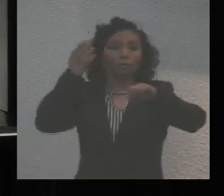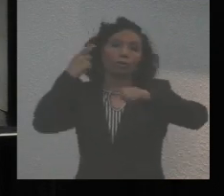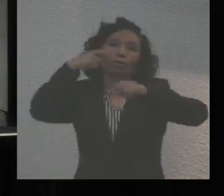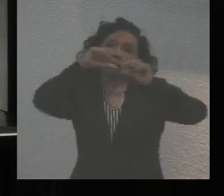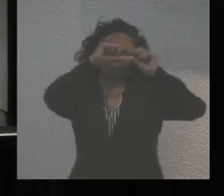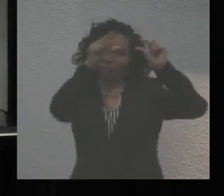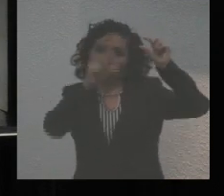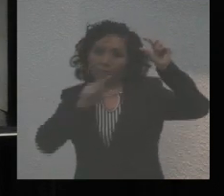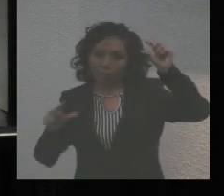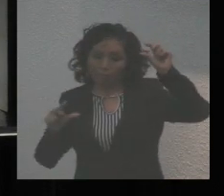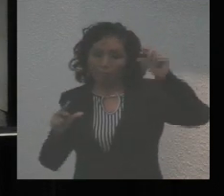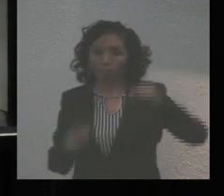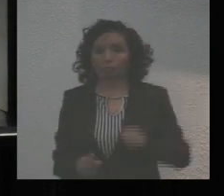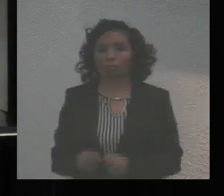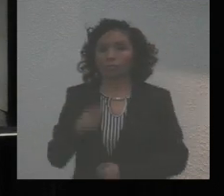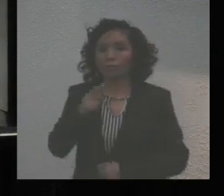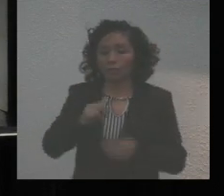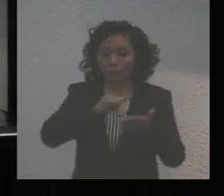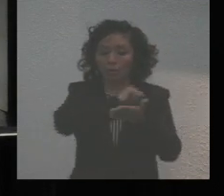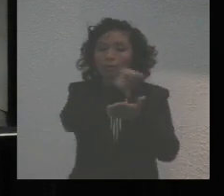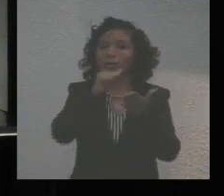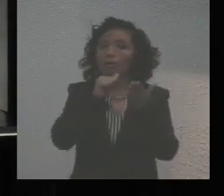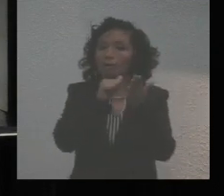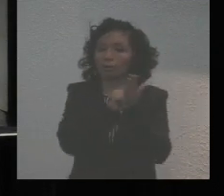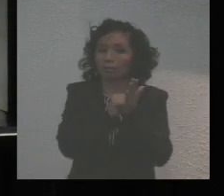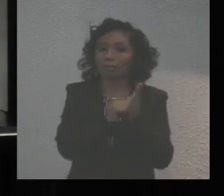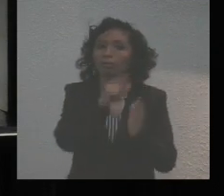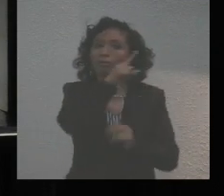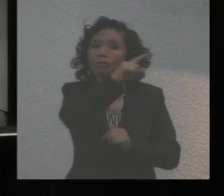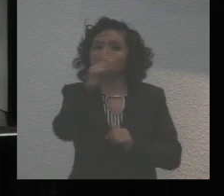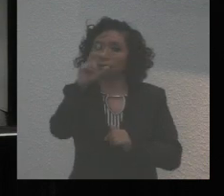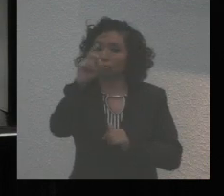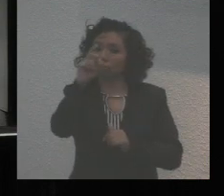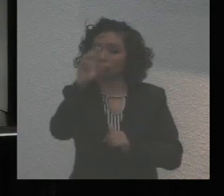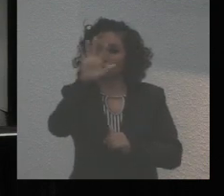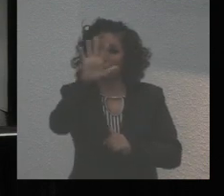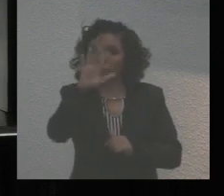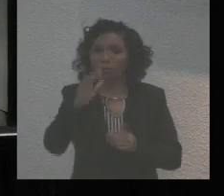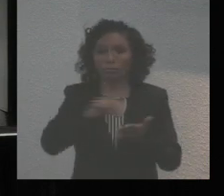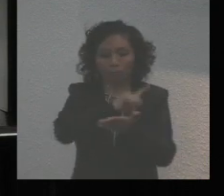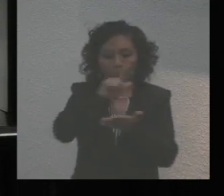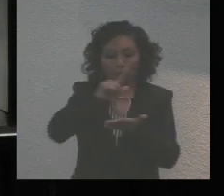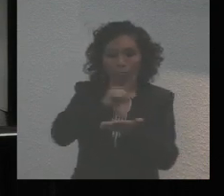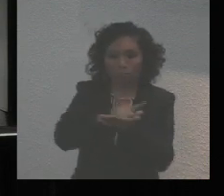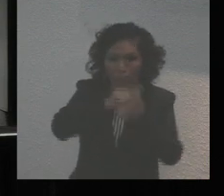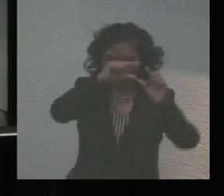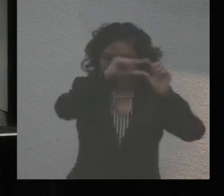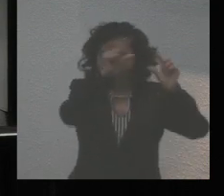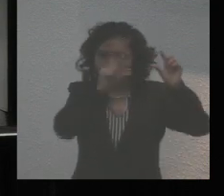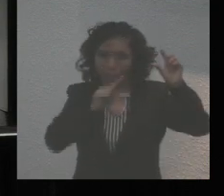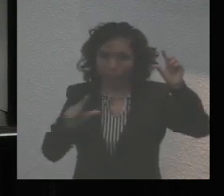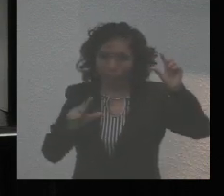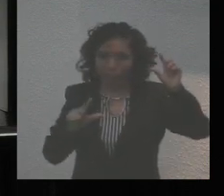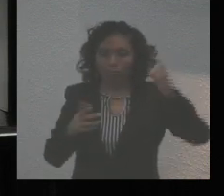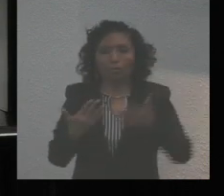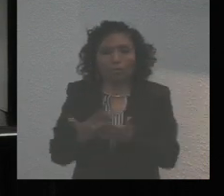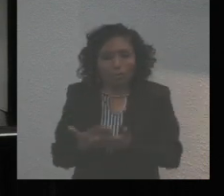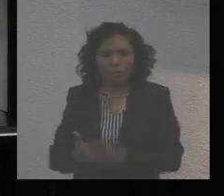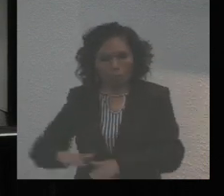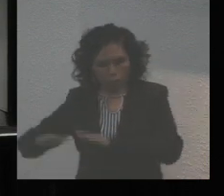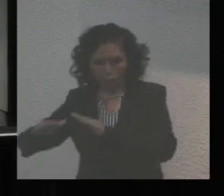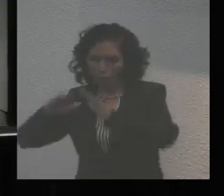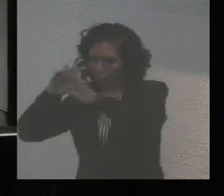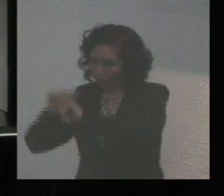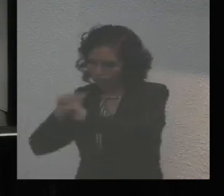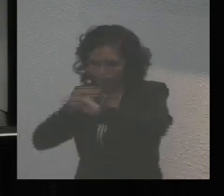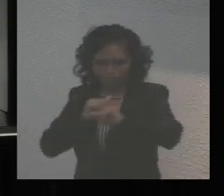uso de la facultad que le confiere el artículo 135 de la Constitución General de la República y previa a la aprobación por